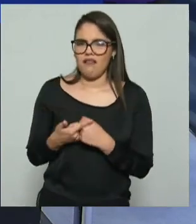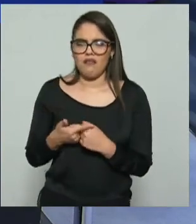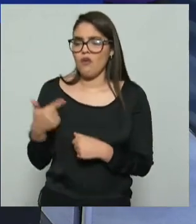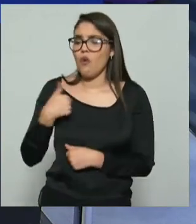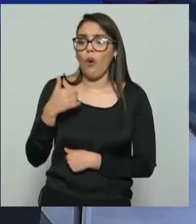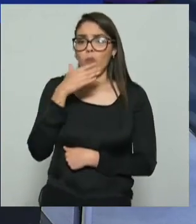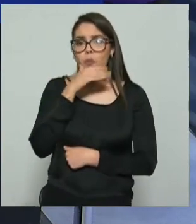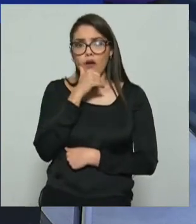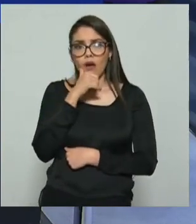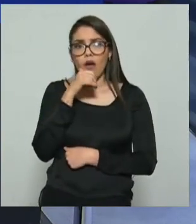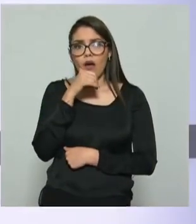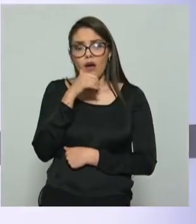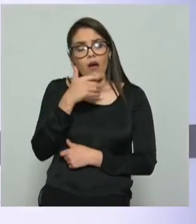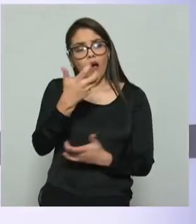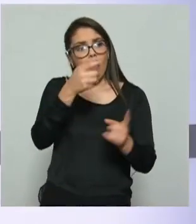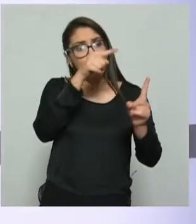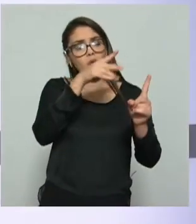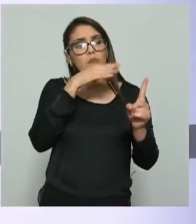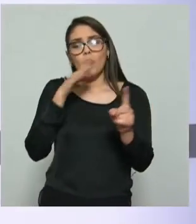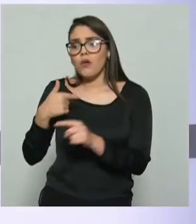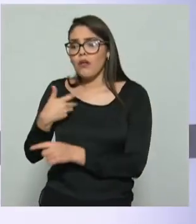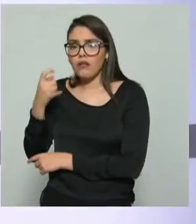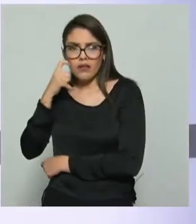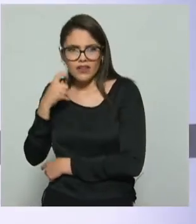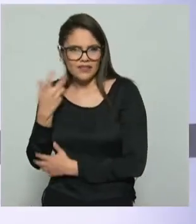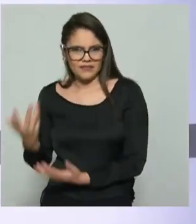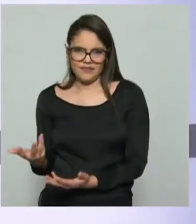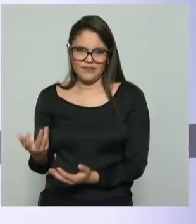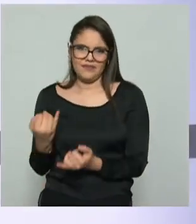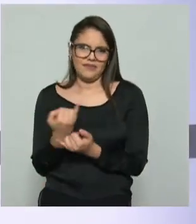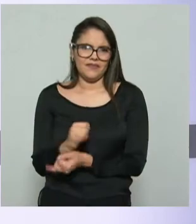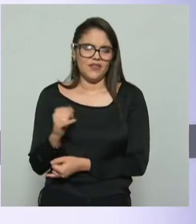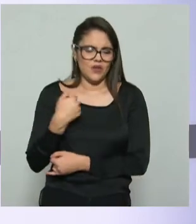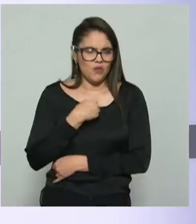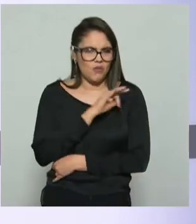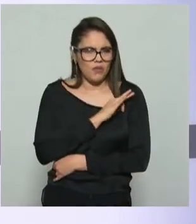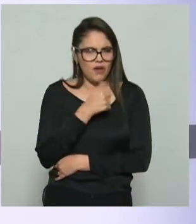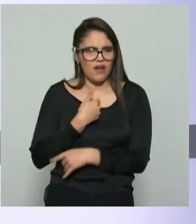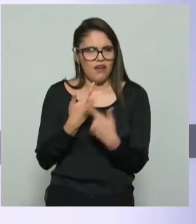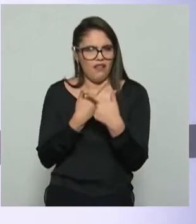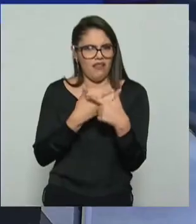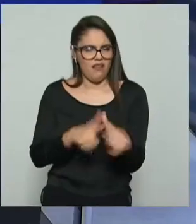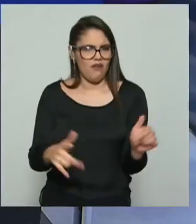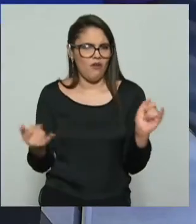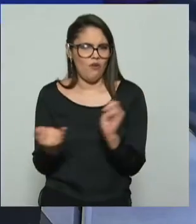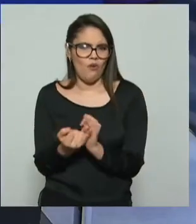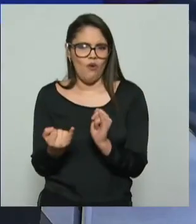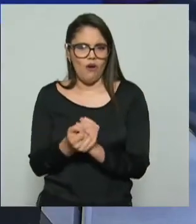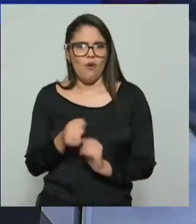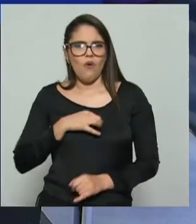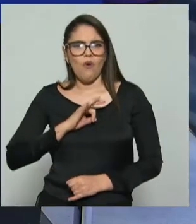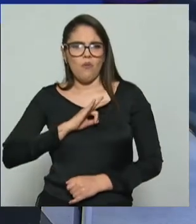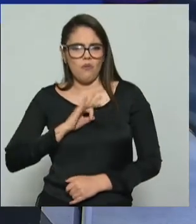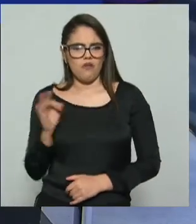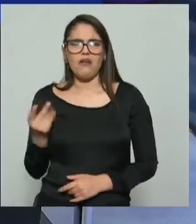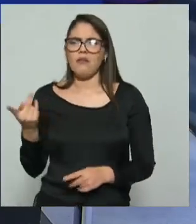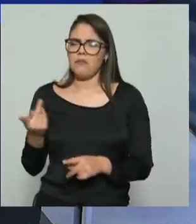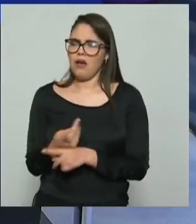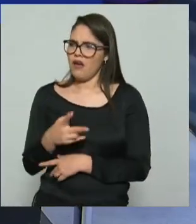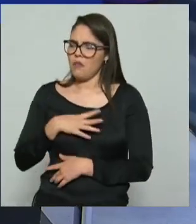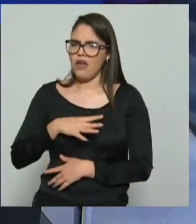femenina sigue siendo una oportunidad para ejercer violencia contra nosotros. Pero entonces estas mujeres que dañan a otras mujeres, lo